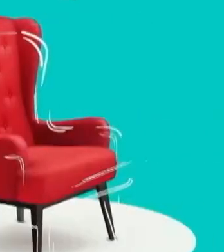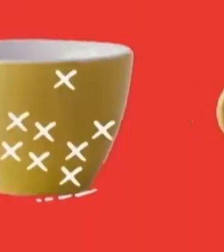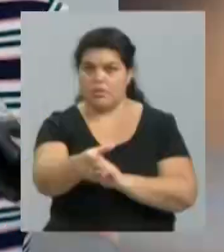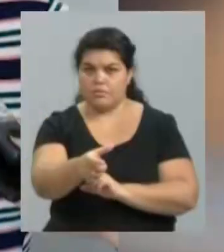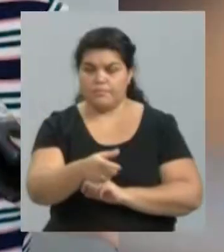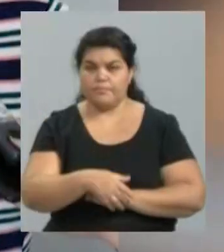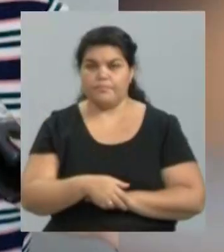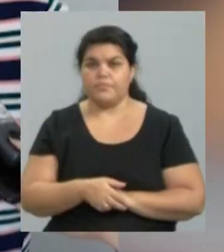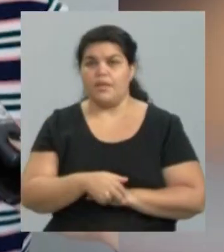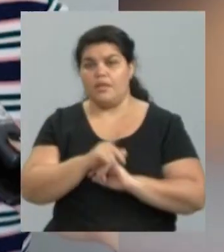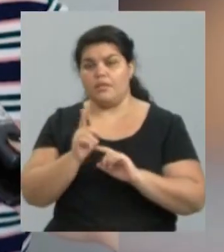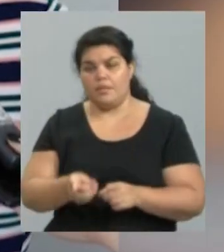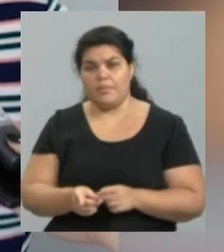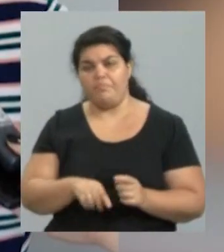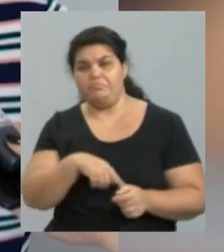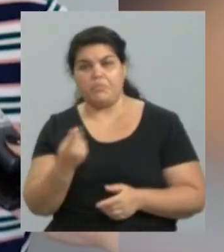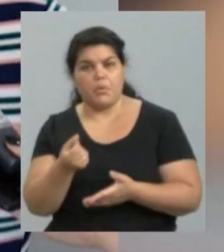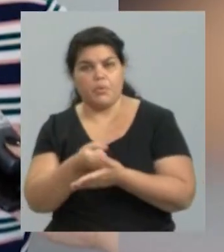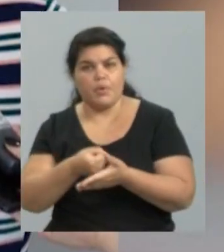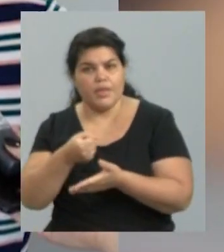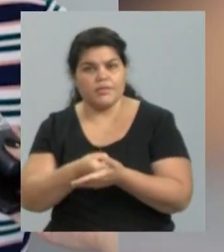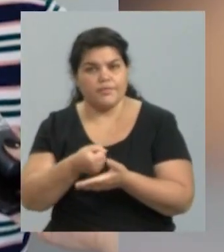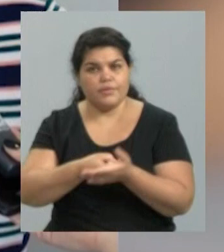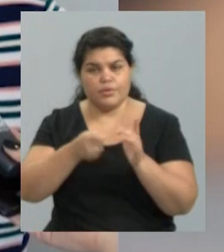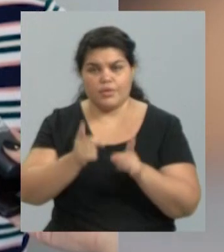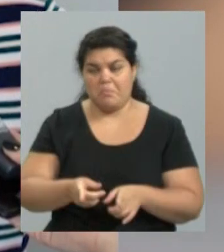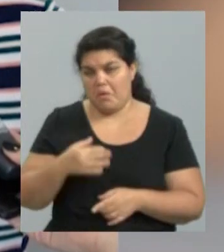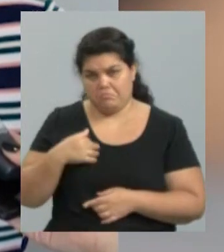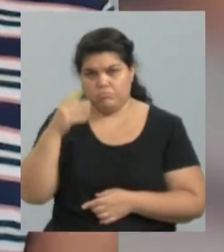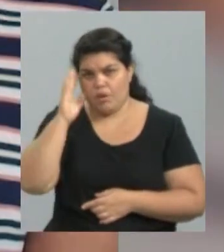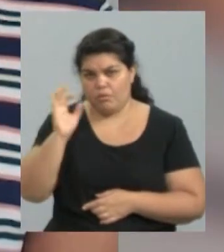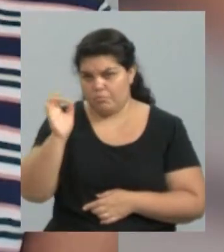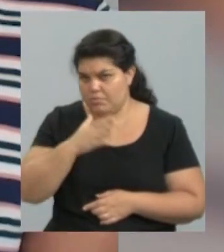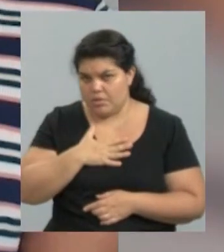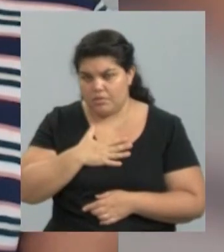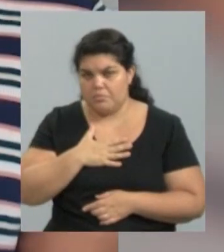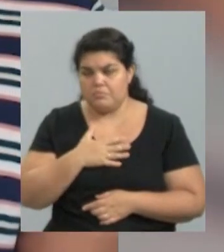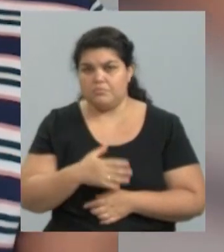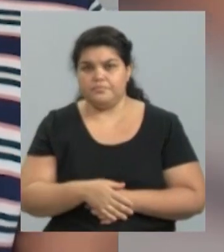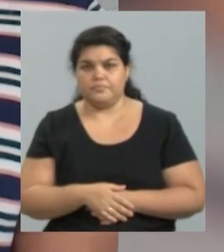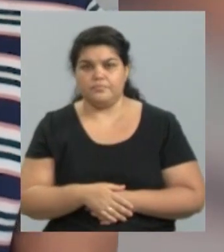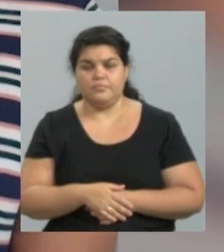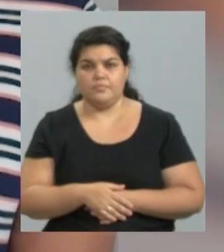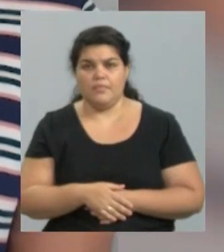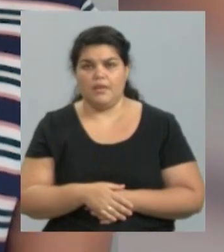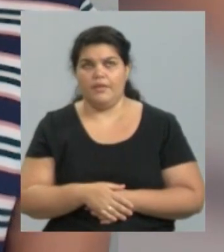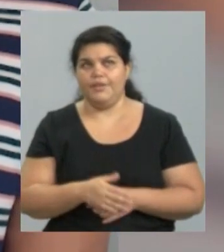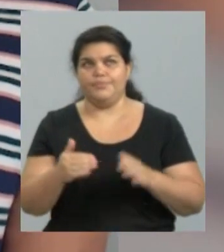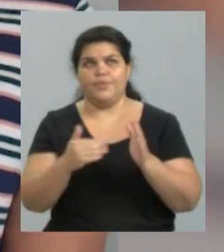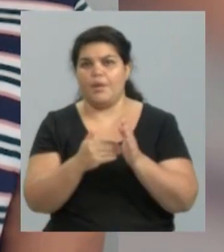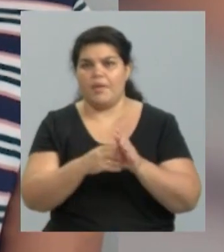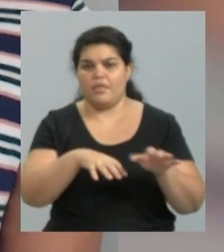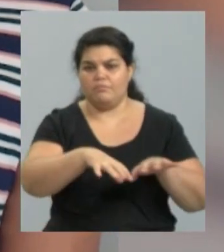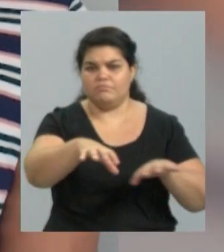el otro desafío que yo considero que ya tiene que ver más con las diferentes delegaciones, pero acá en